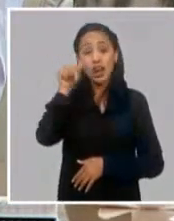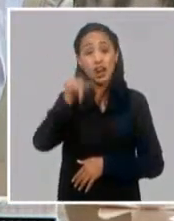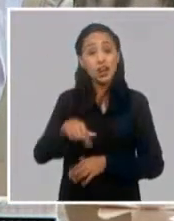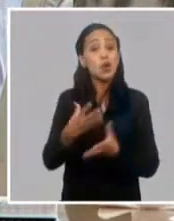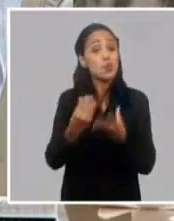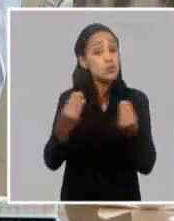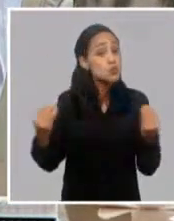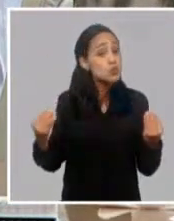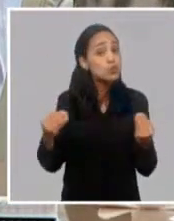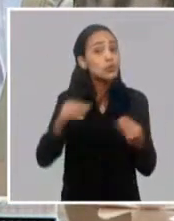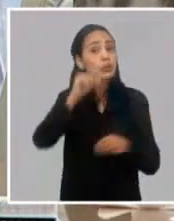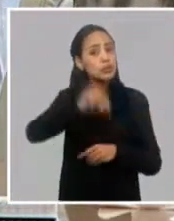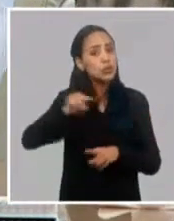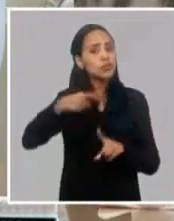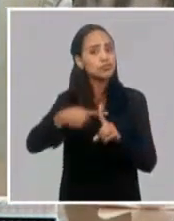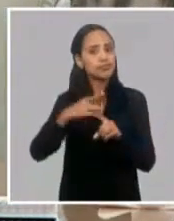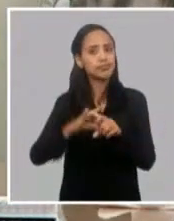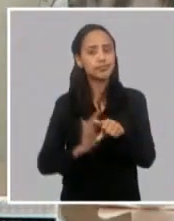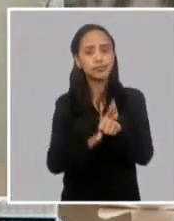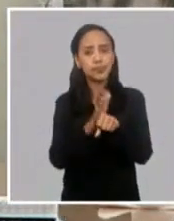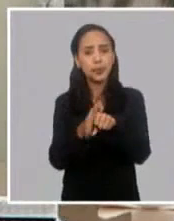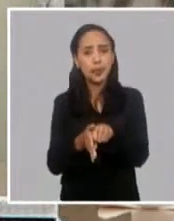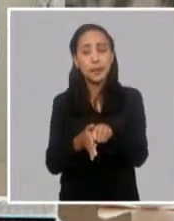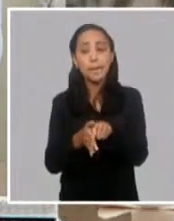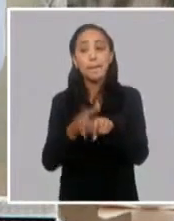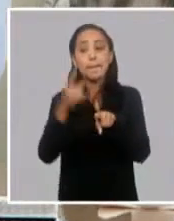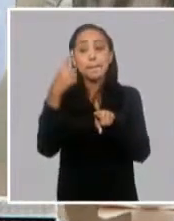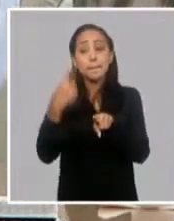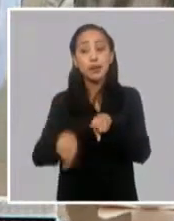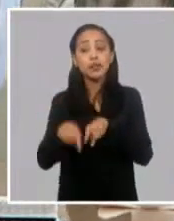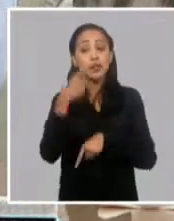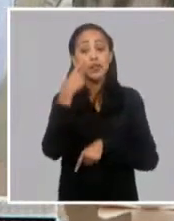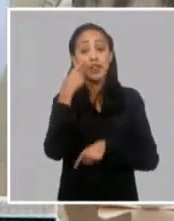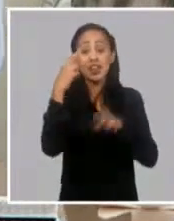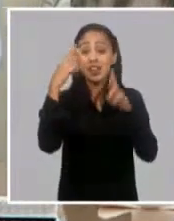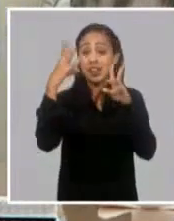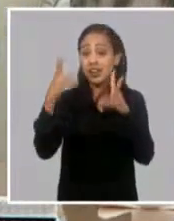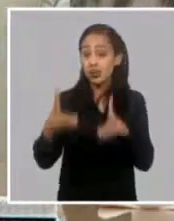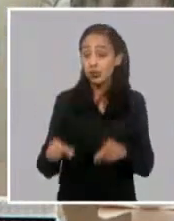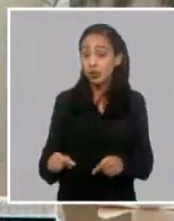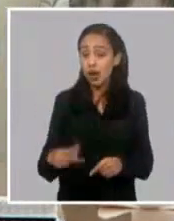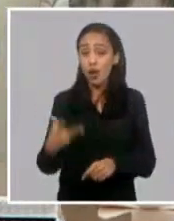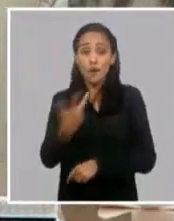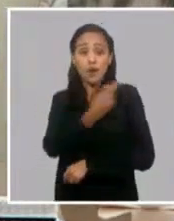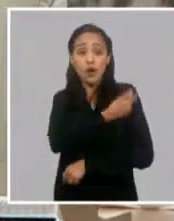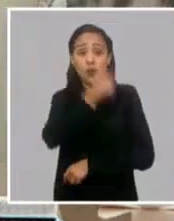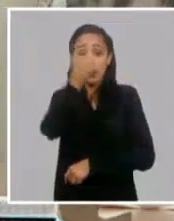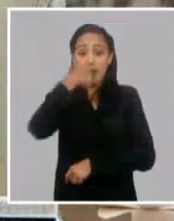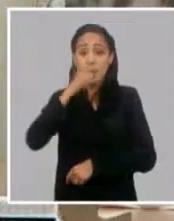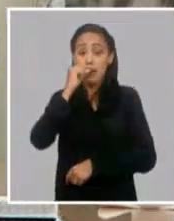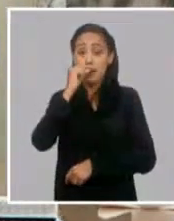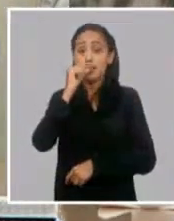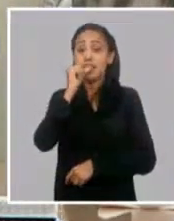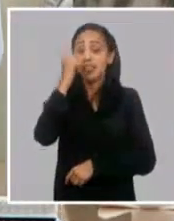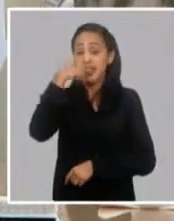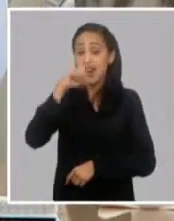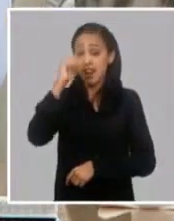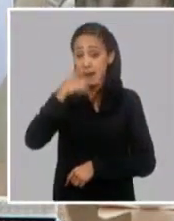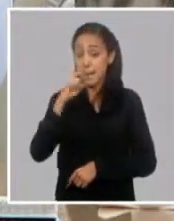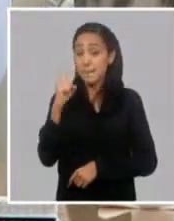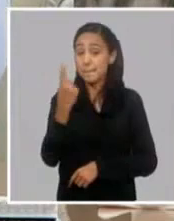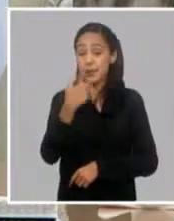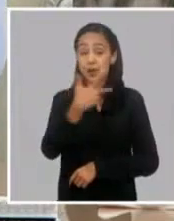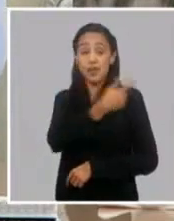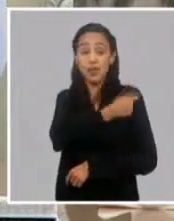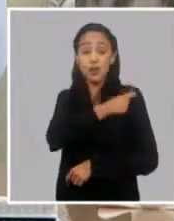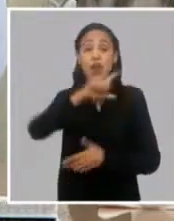pandémico y de las situaciones que estábamos enfrentando, aparecen los resultados de Abdala, que la reconocen como primera vacuna en Latinoamérica y que